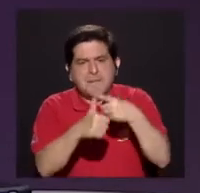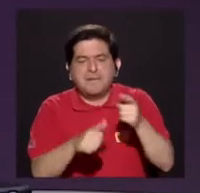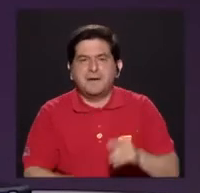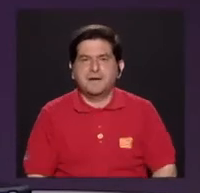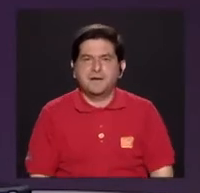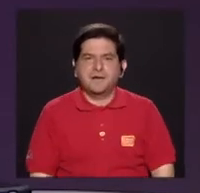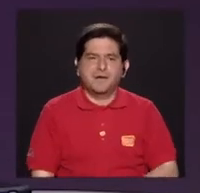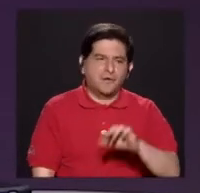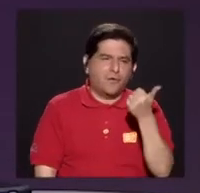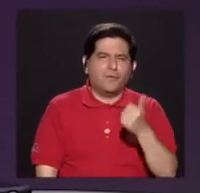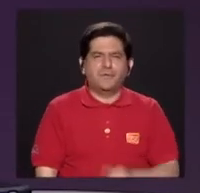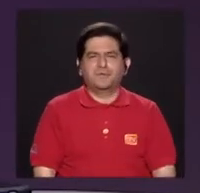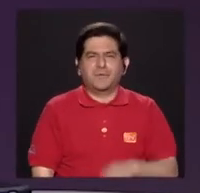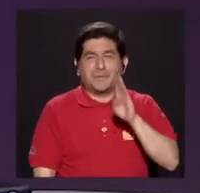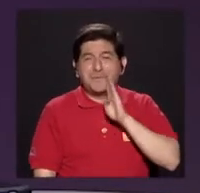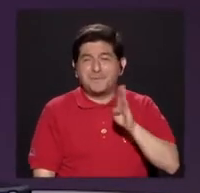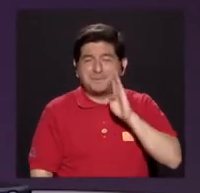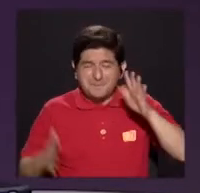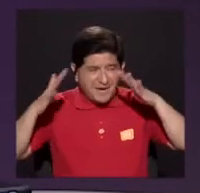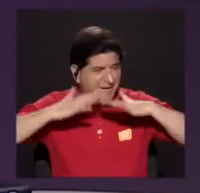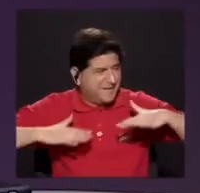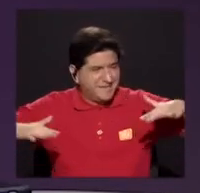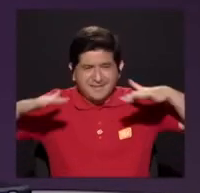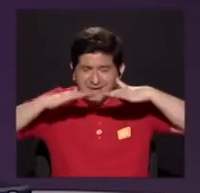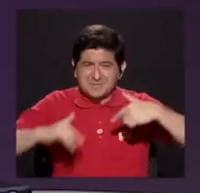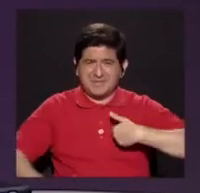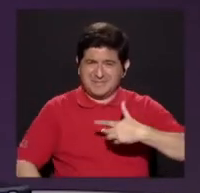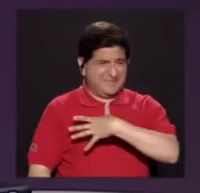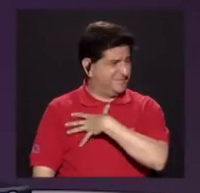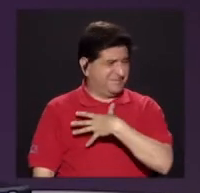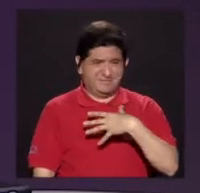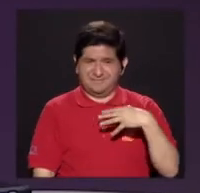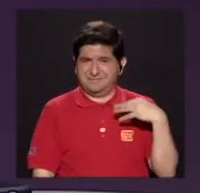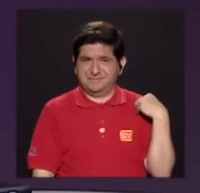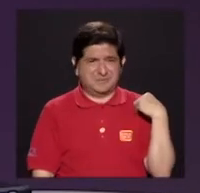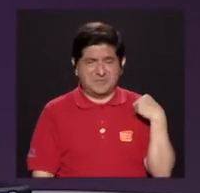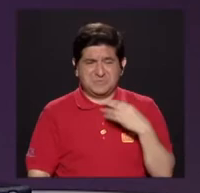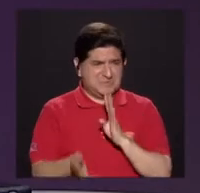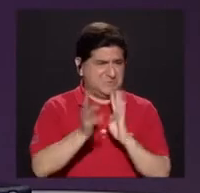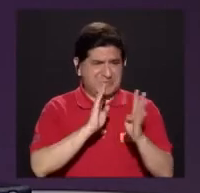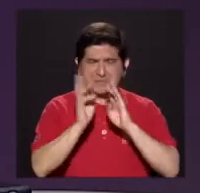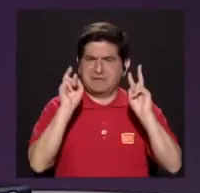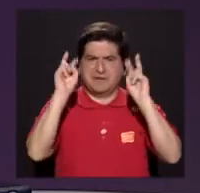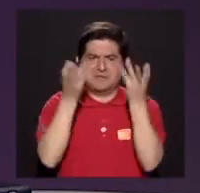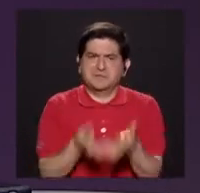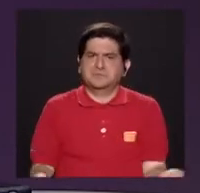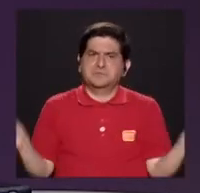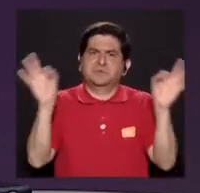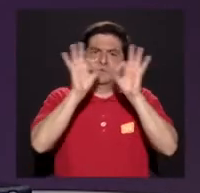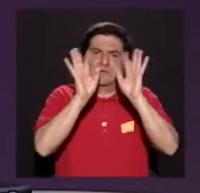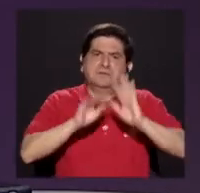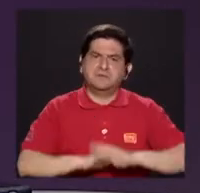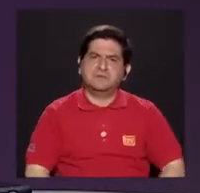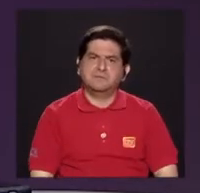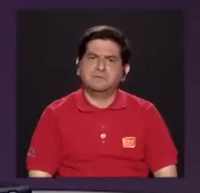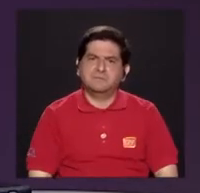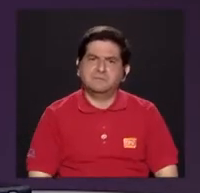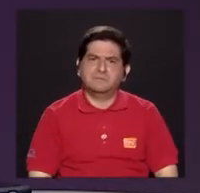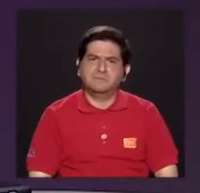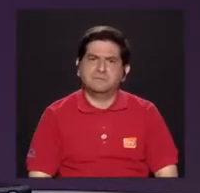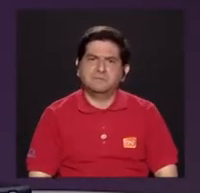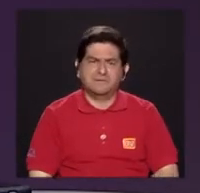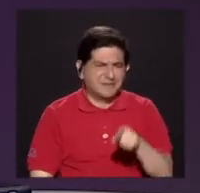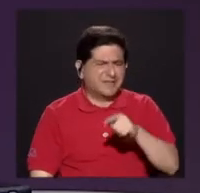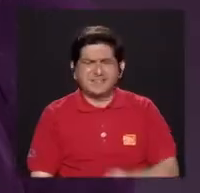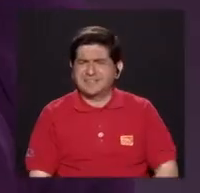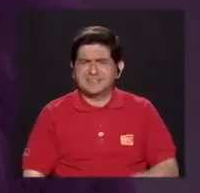otro es que el ambiente de bar no es el ambiente donde a mí me gusta conversar de temas importantes, ¿verdad? Sí, entre el